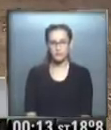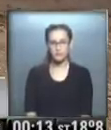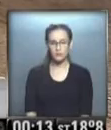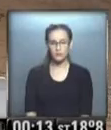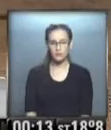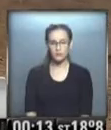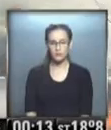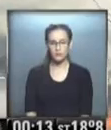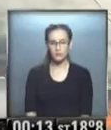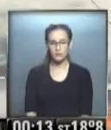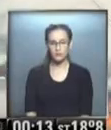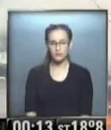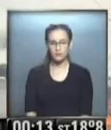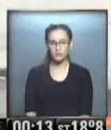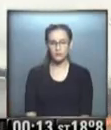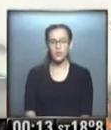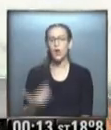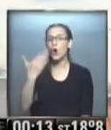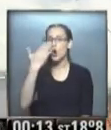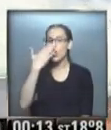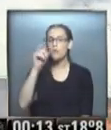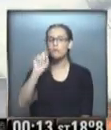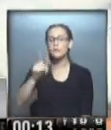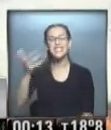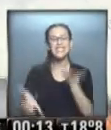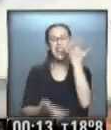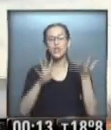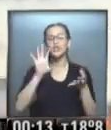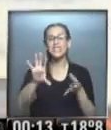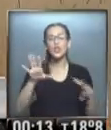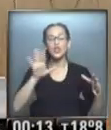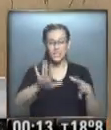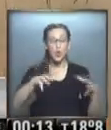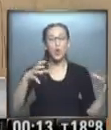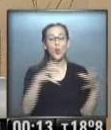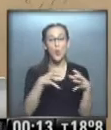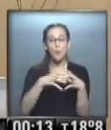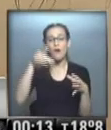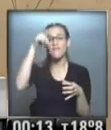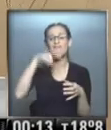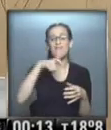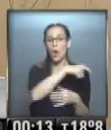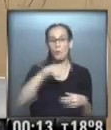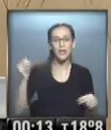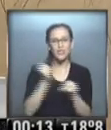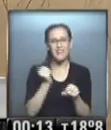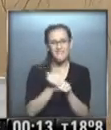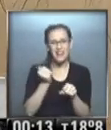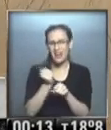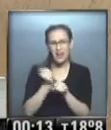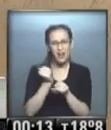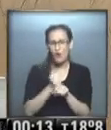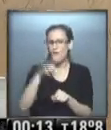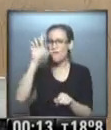Un incendio afecta la zona detrás de la sierra en Córdoba. 5 dotaciones de bomberos y aviones hidrantes trabajan en la cima de los cerros